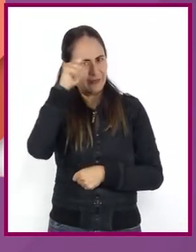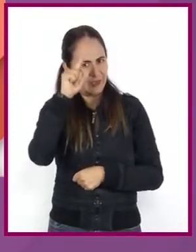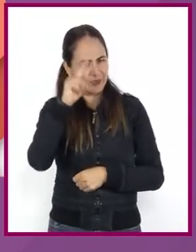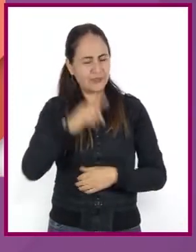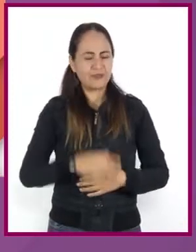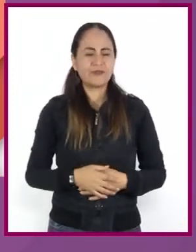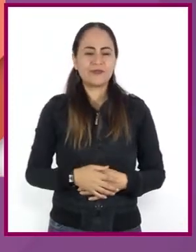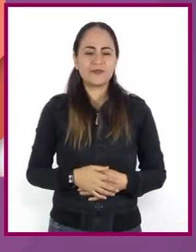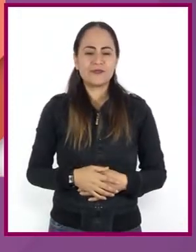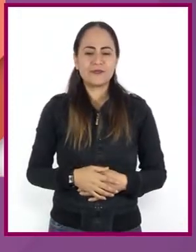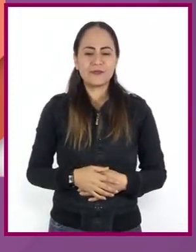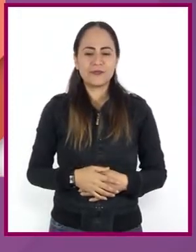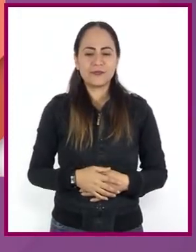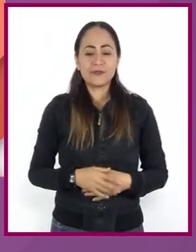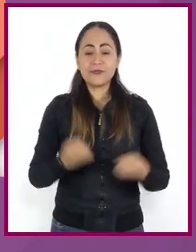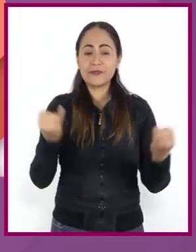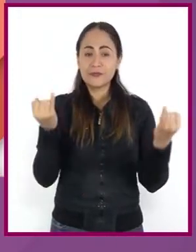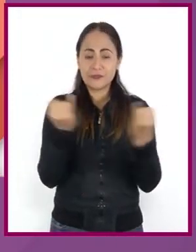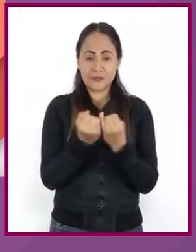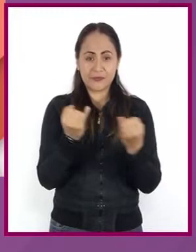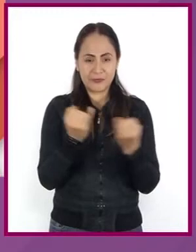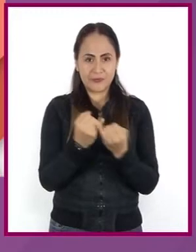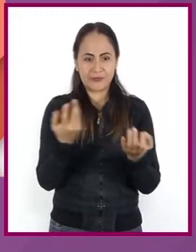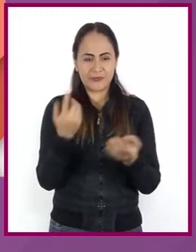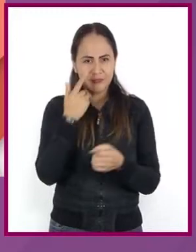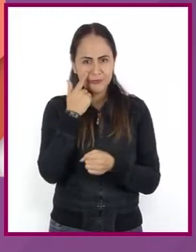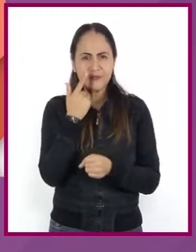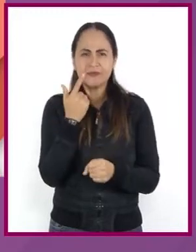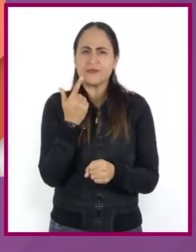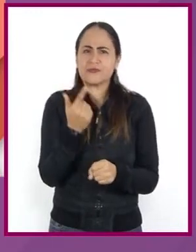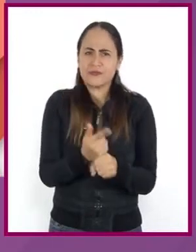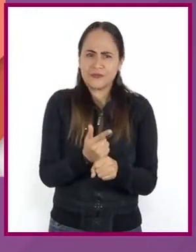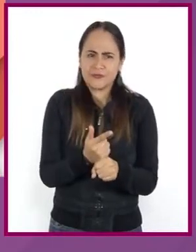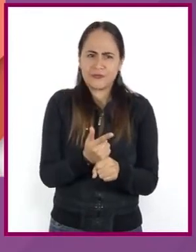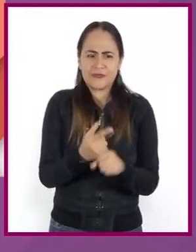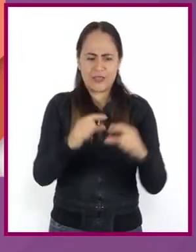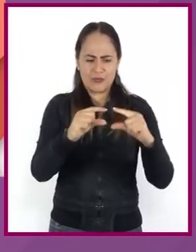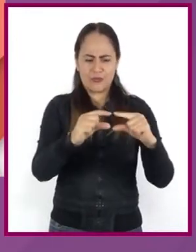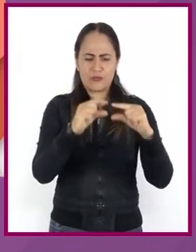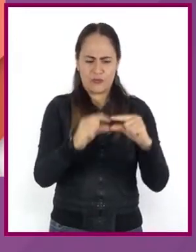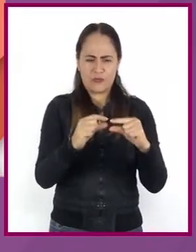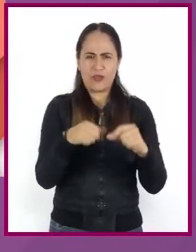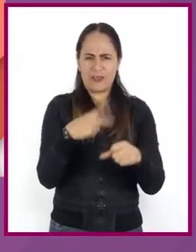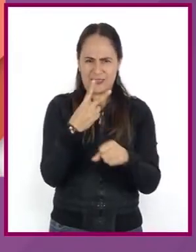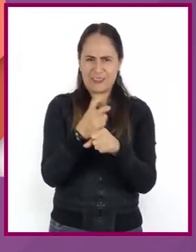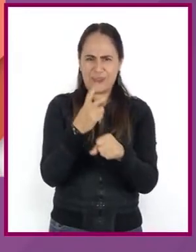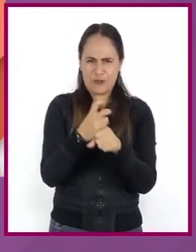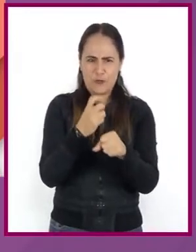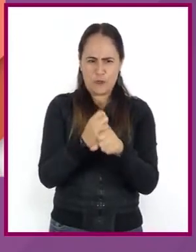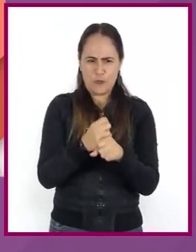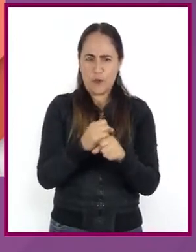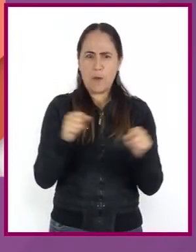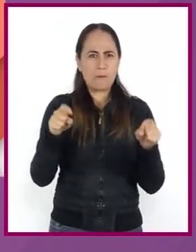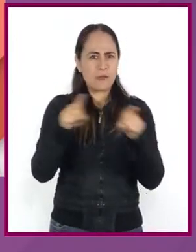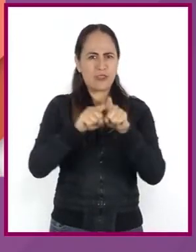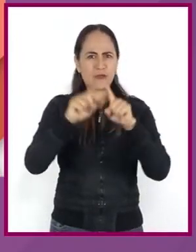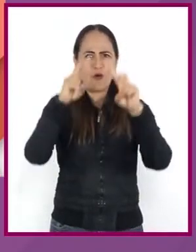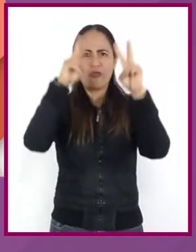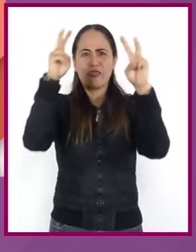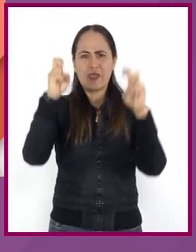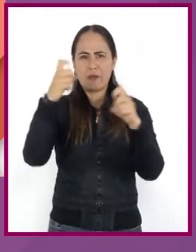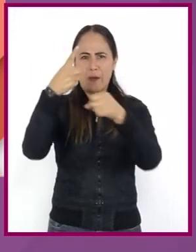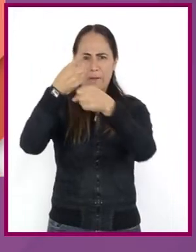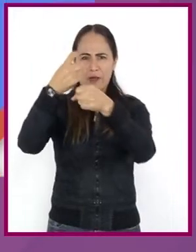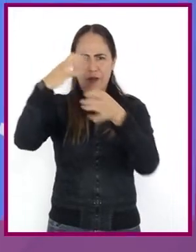identificables. Asimismo, nos damos cuenta de que este apartado va relacionado con el contenido del